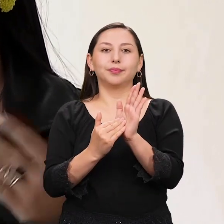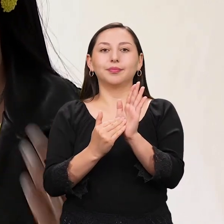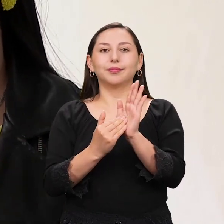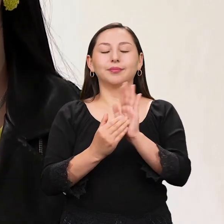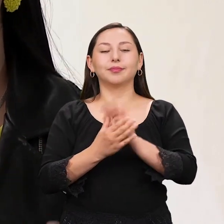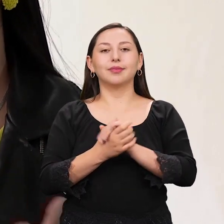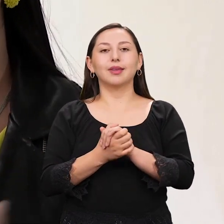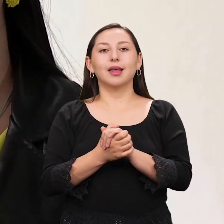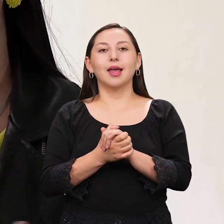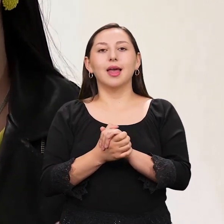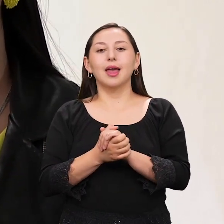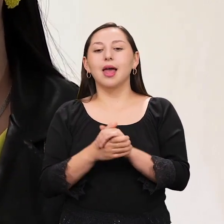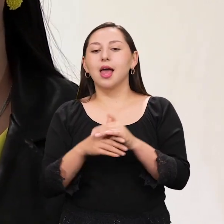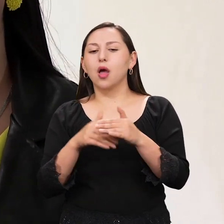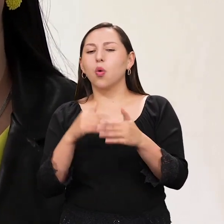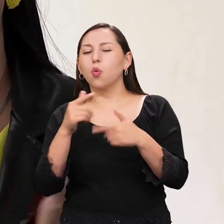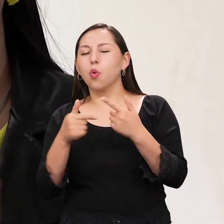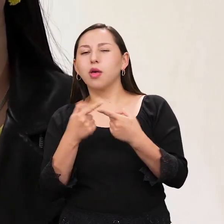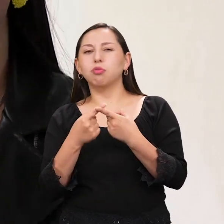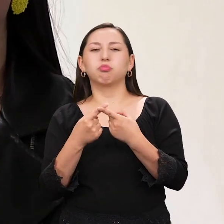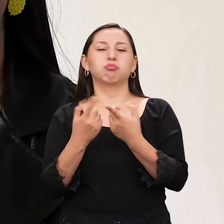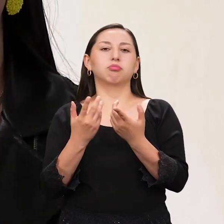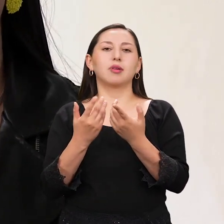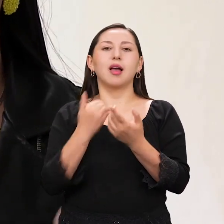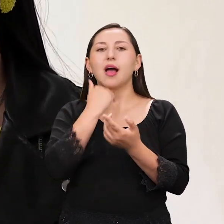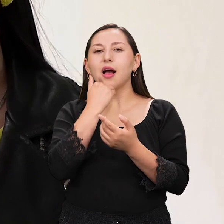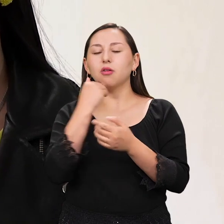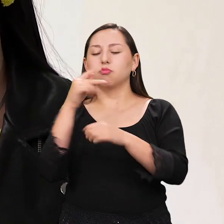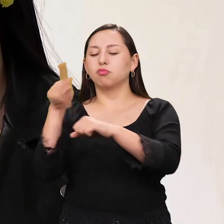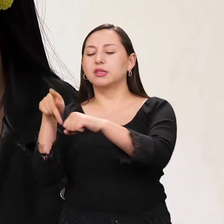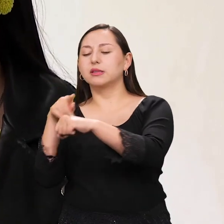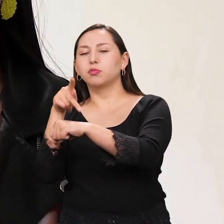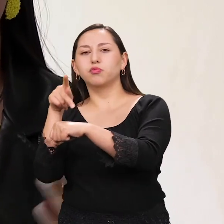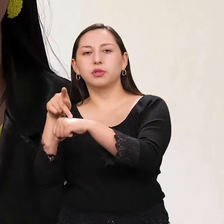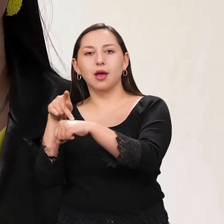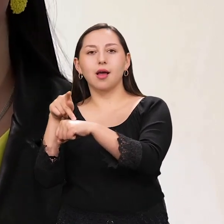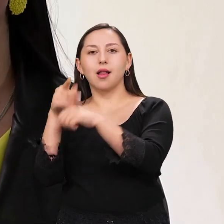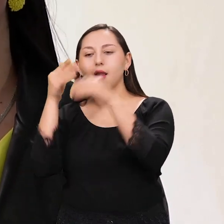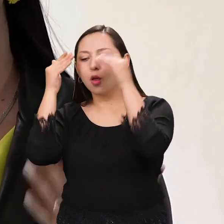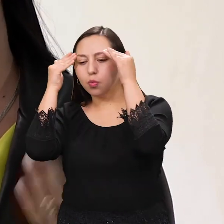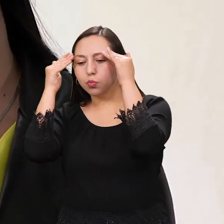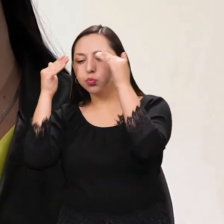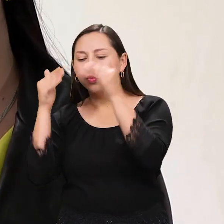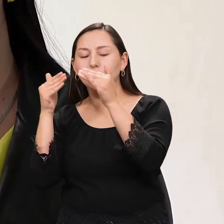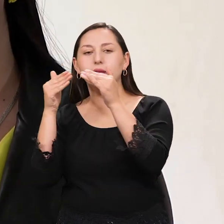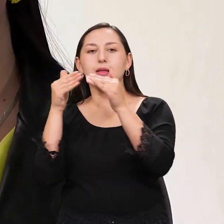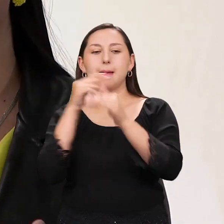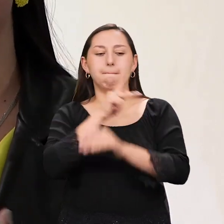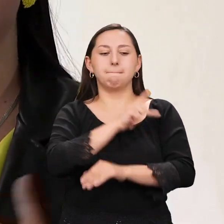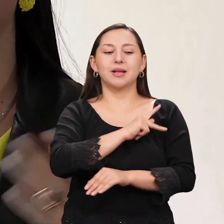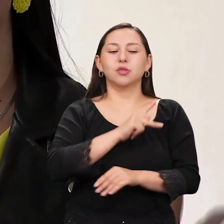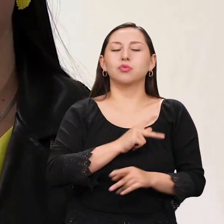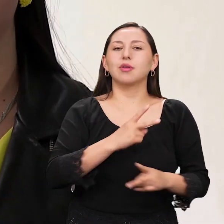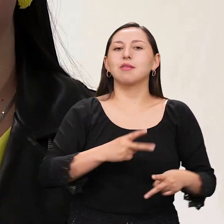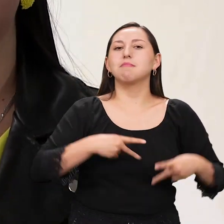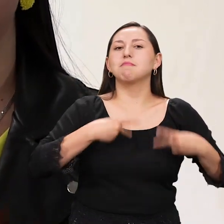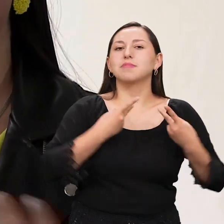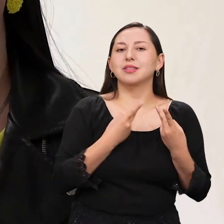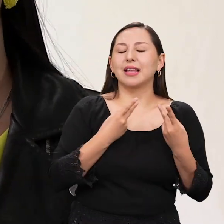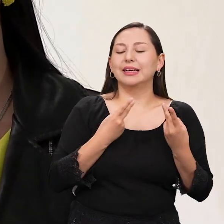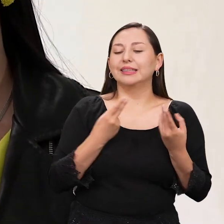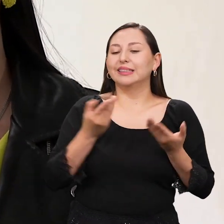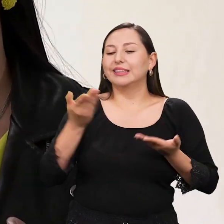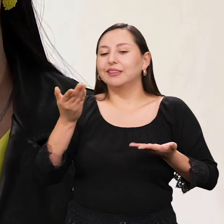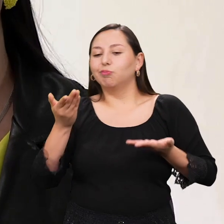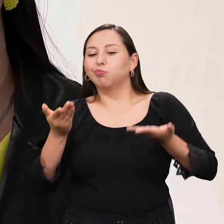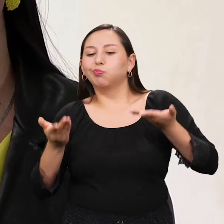y hasta dónde poner un límite en ciertos aspectos, ámbitos. la docencia, su vida personal y las